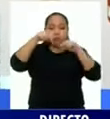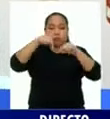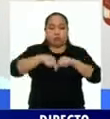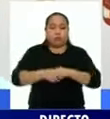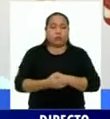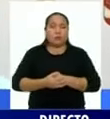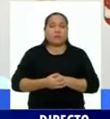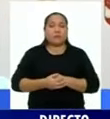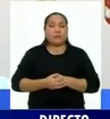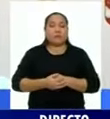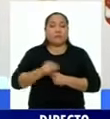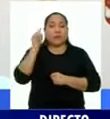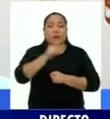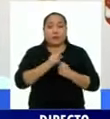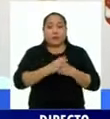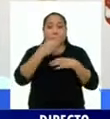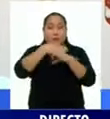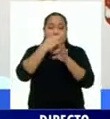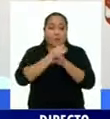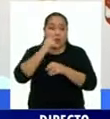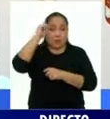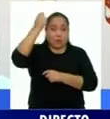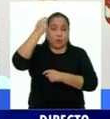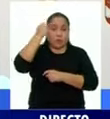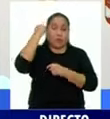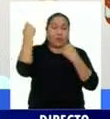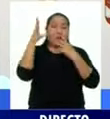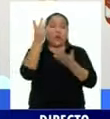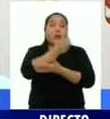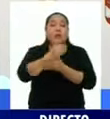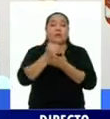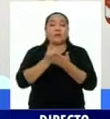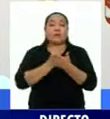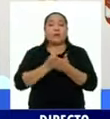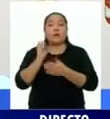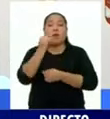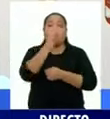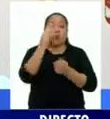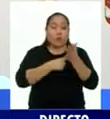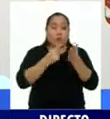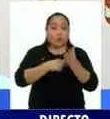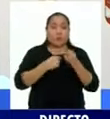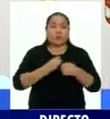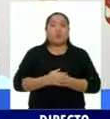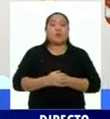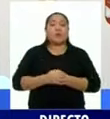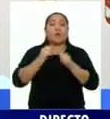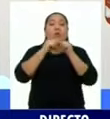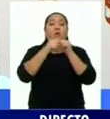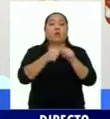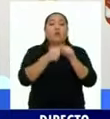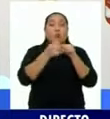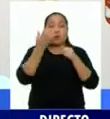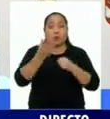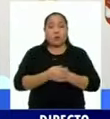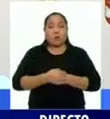A nivel de las políticas que hemos diseñado, en algunos casos seguido de la administración